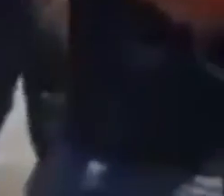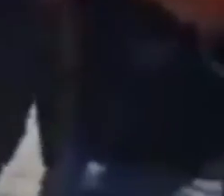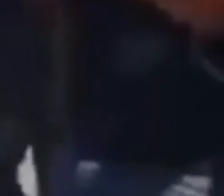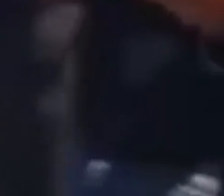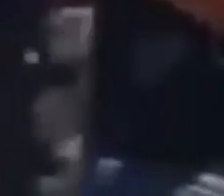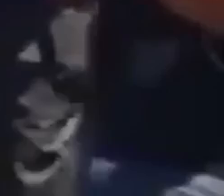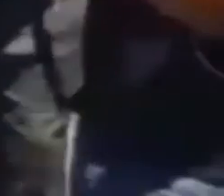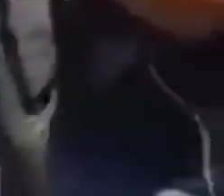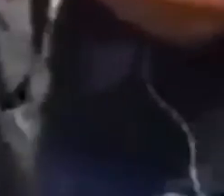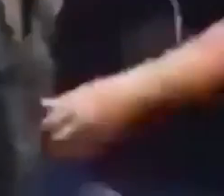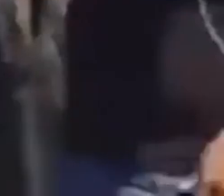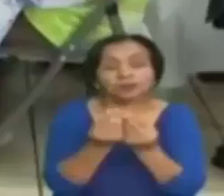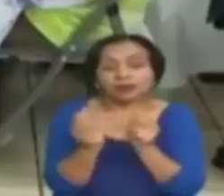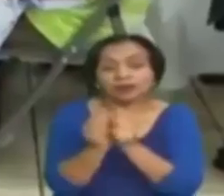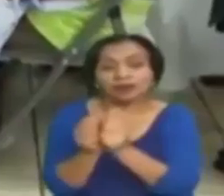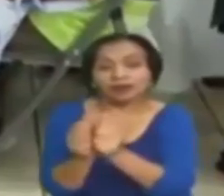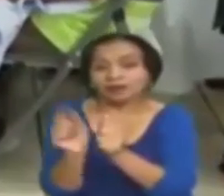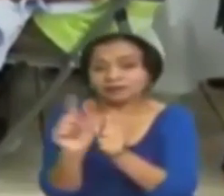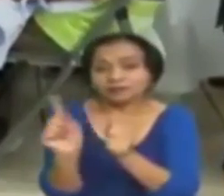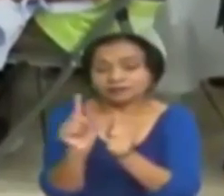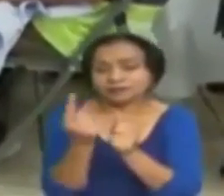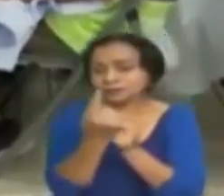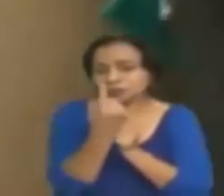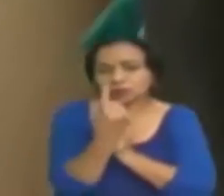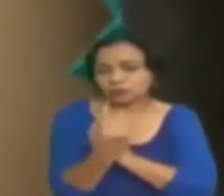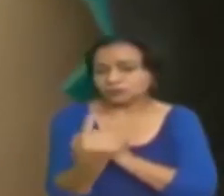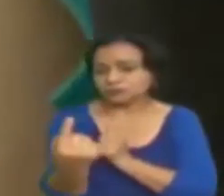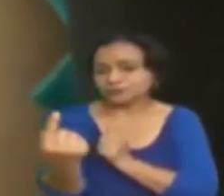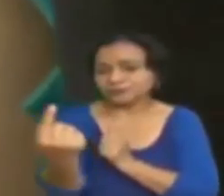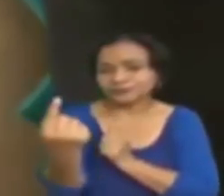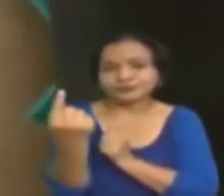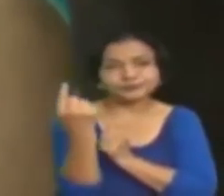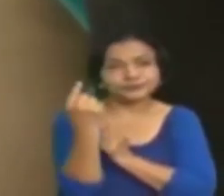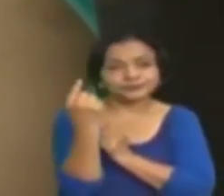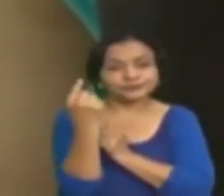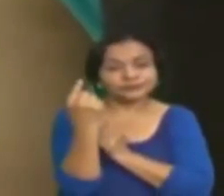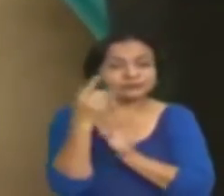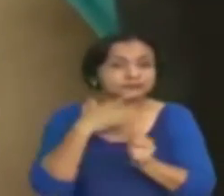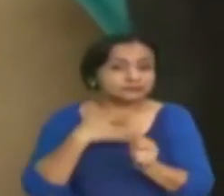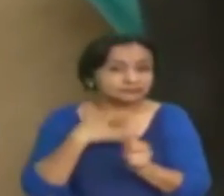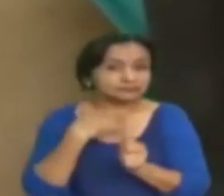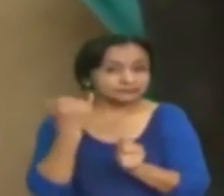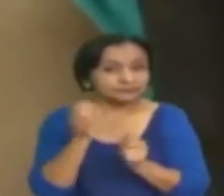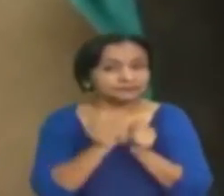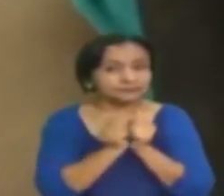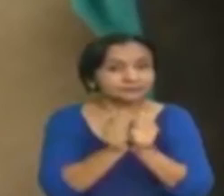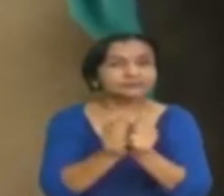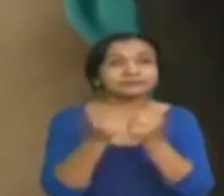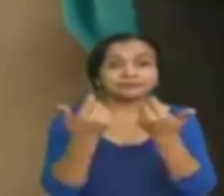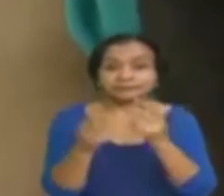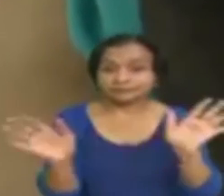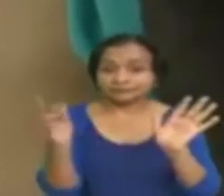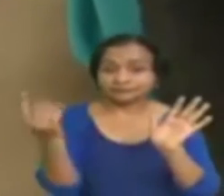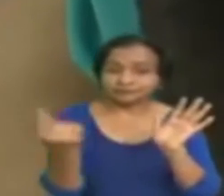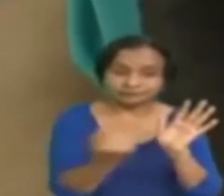avanzar y también de reclamar. Debemos reclamar a la comunidad internacional que